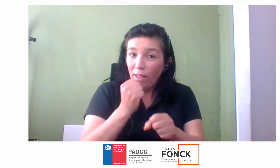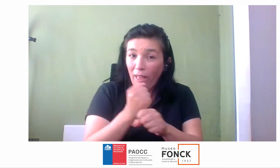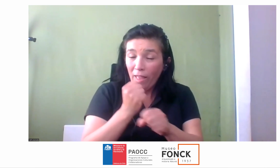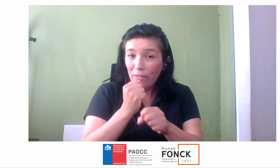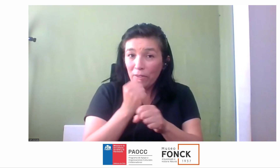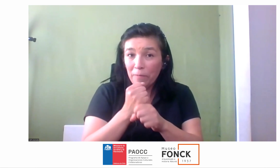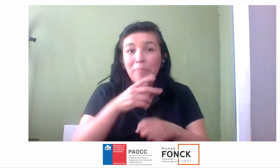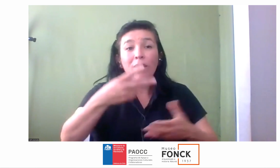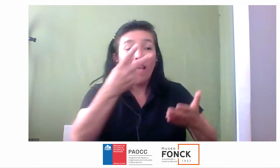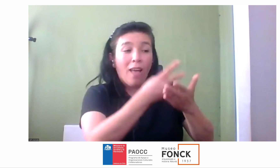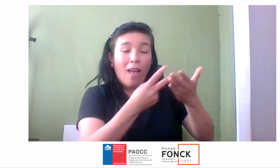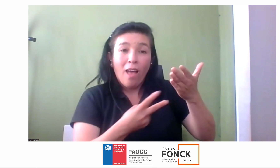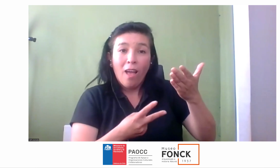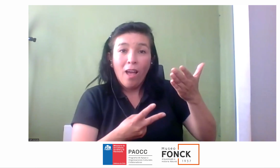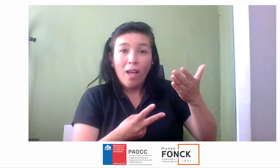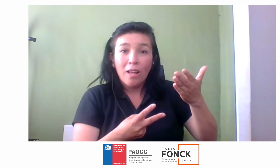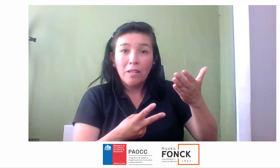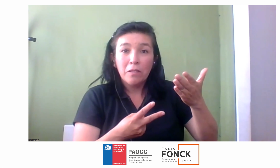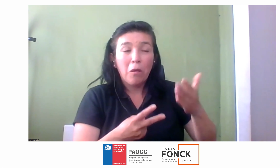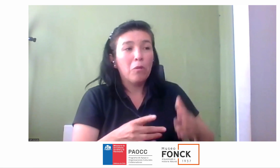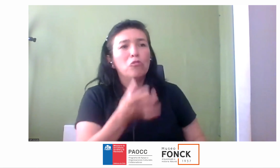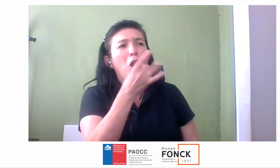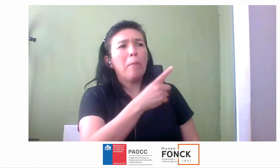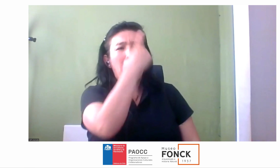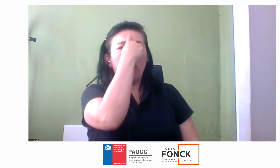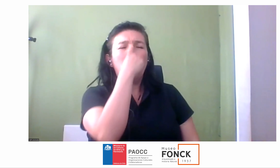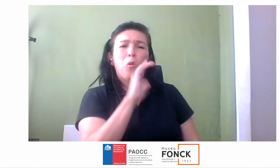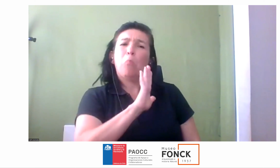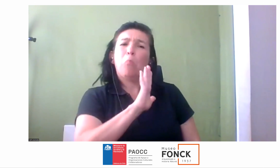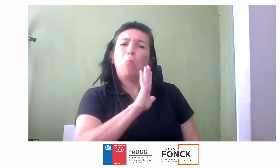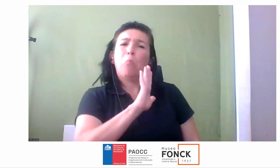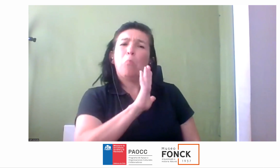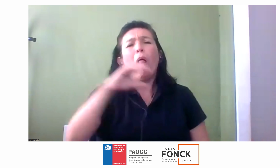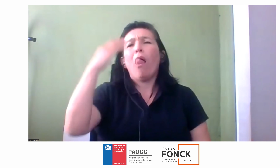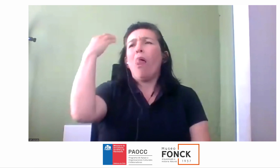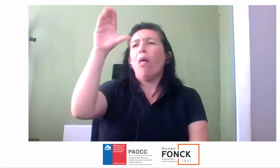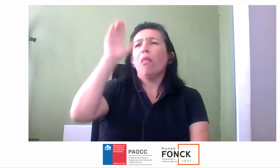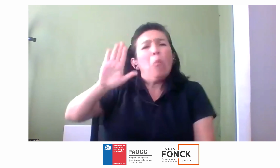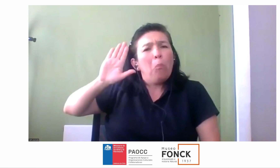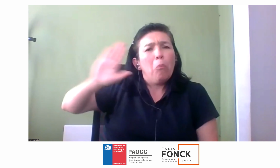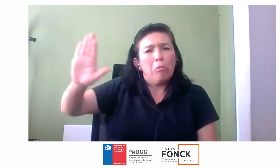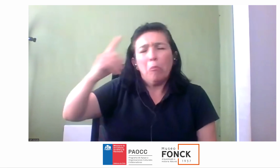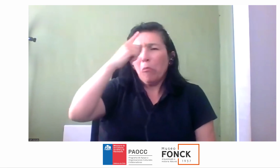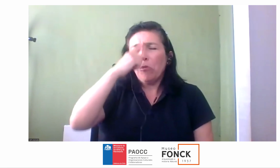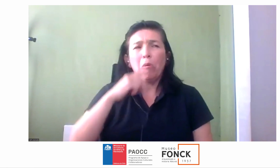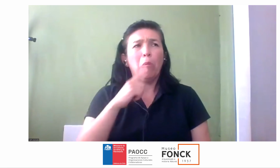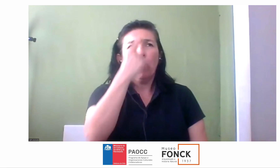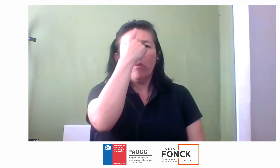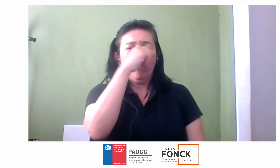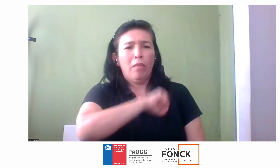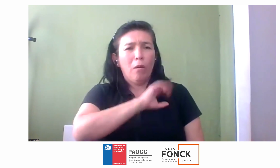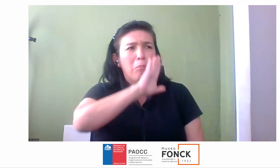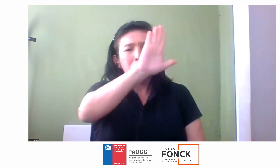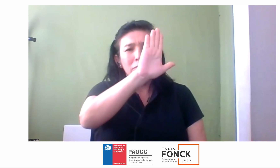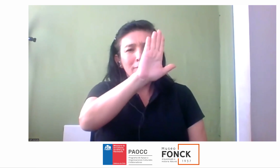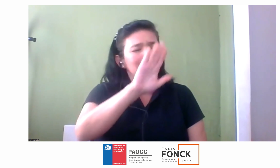su arte cerámico no está en el Museo FONC o solamente el Museo de La Serena o del Museo en Santiago, ¿no? Sino que